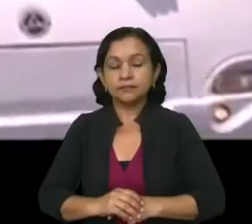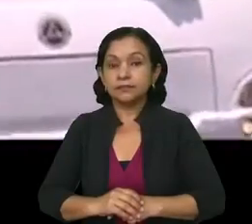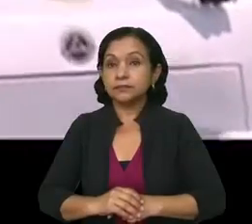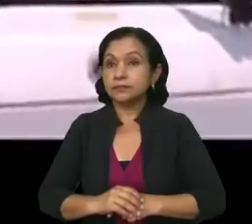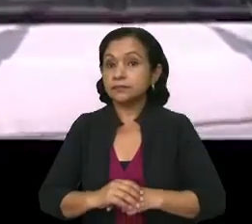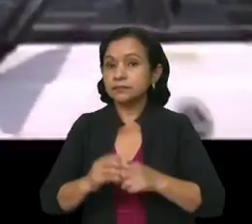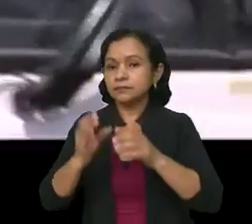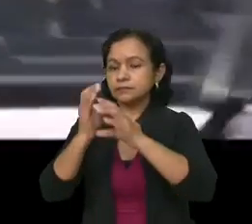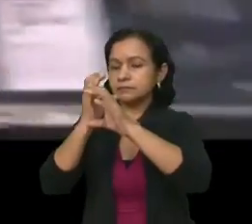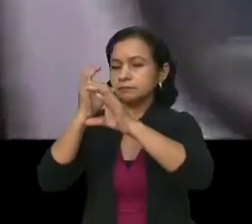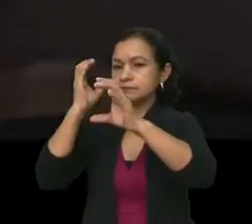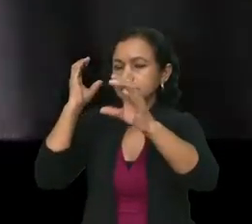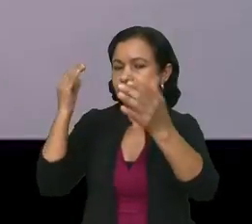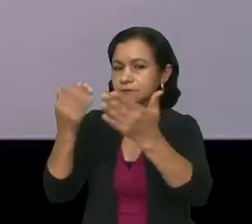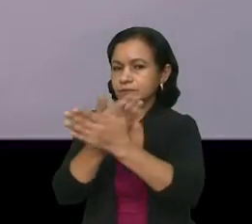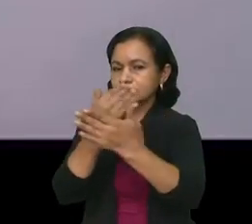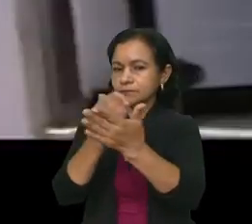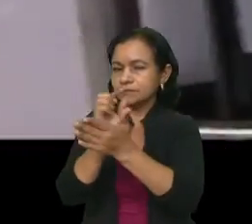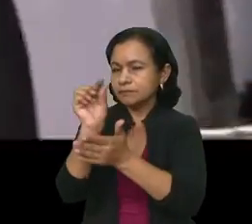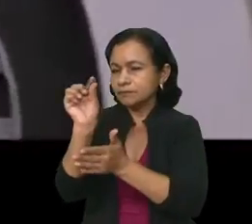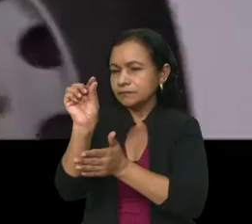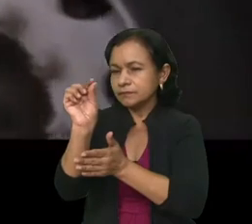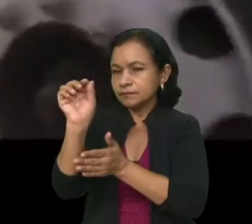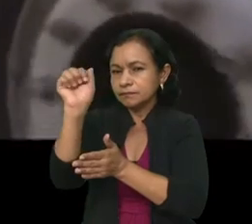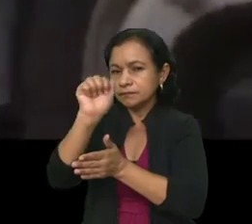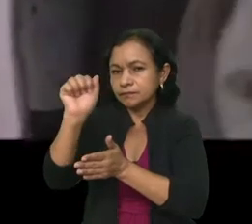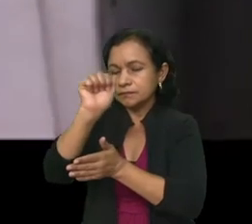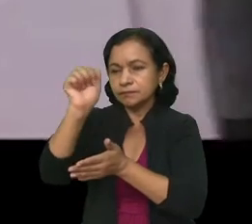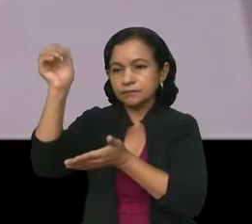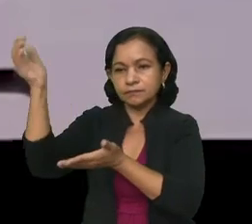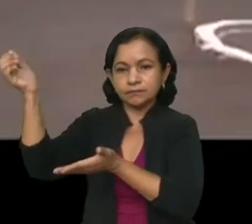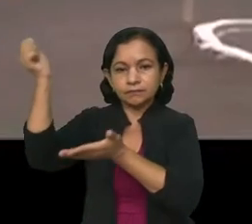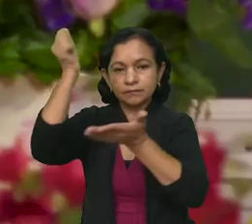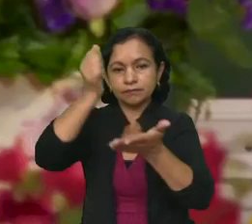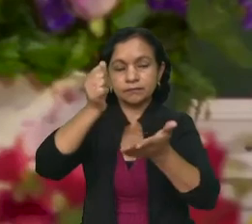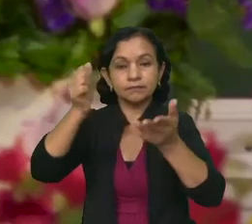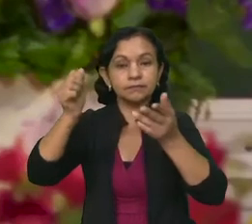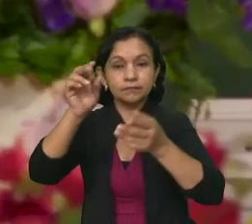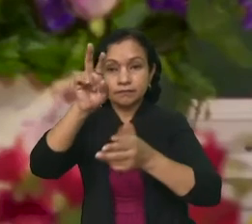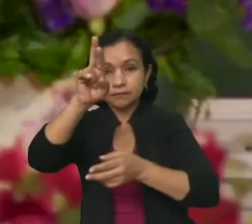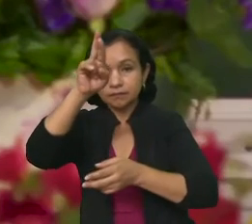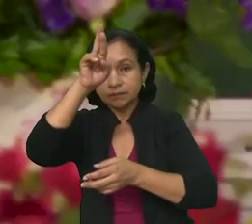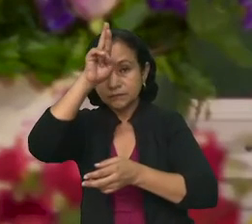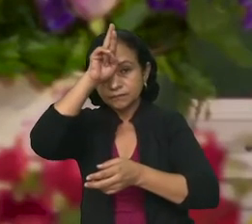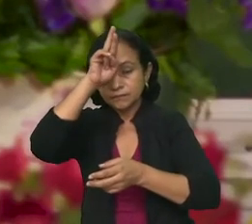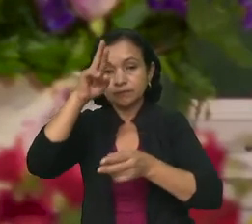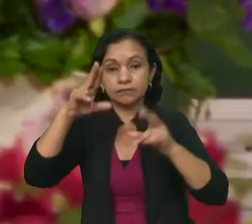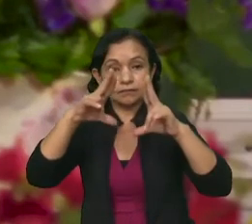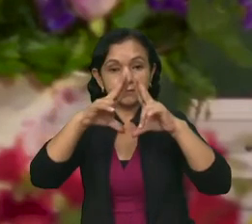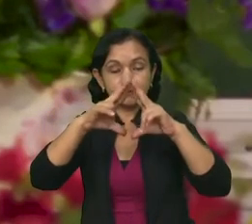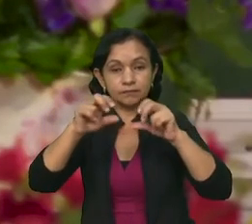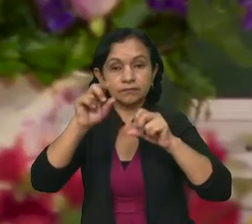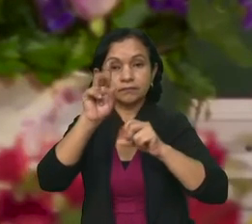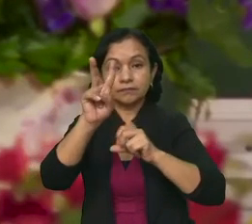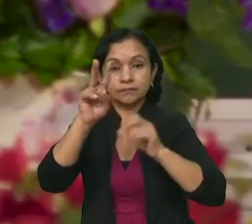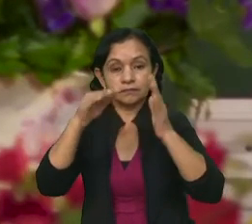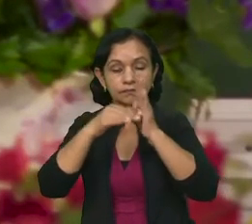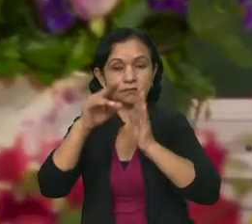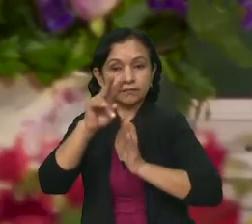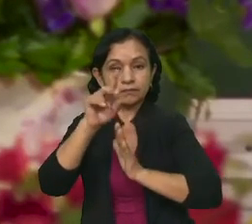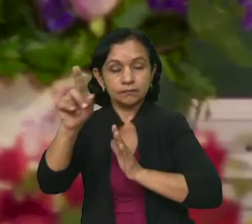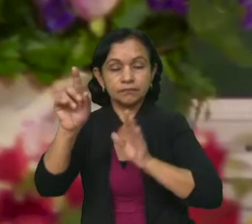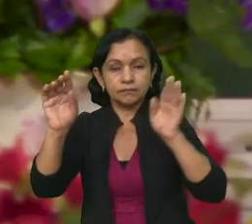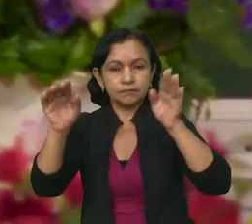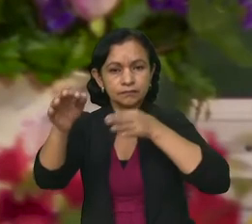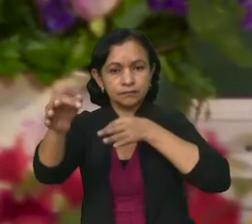Buses nuevos y trigo procedente de la Federación de Rusia para este 2021, anunció la vicepresidenta de la República, compañera